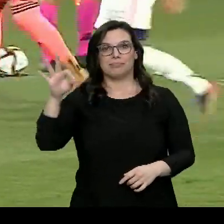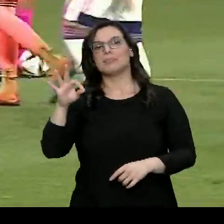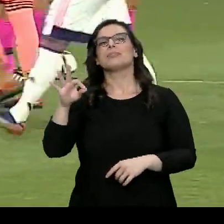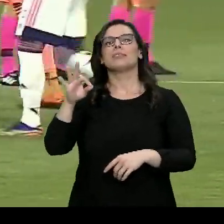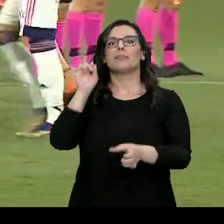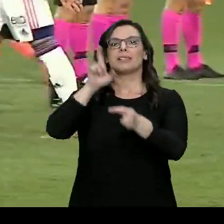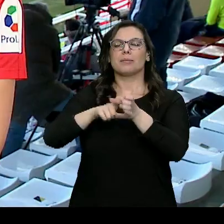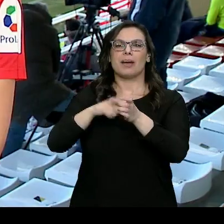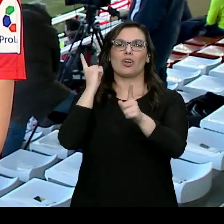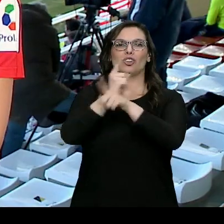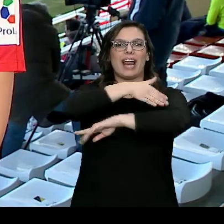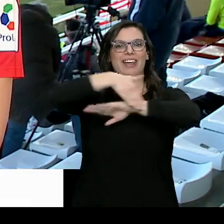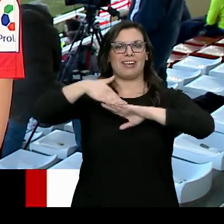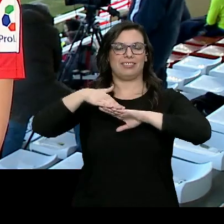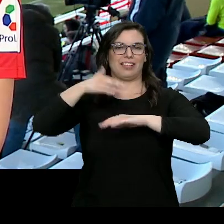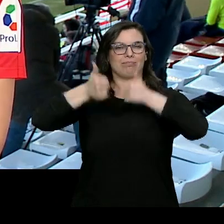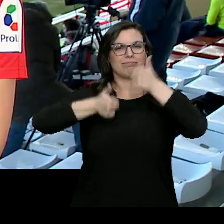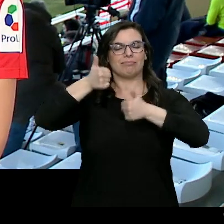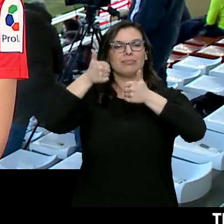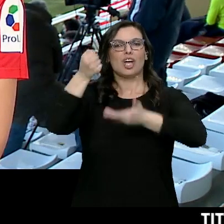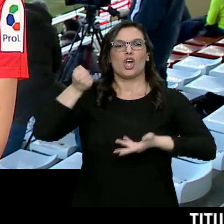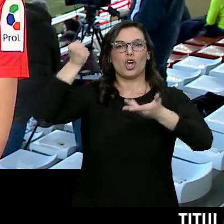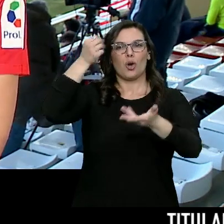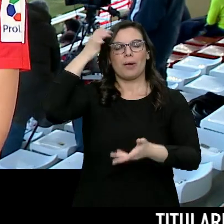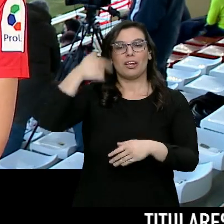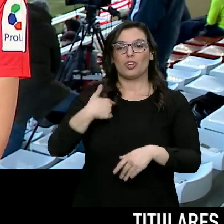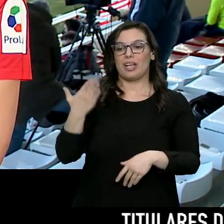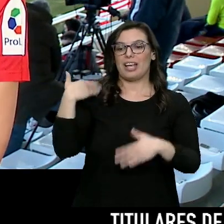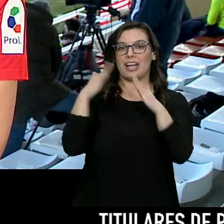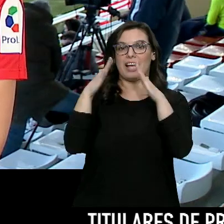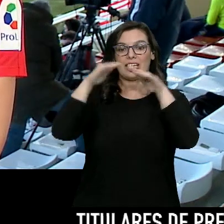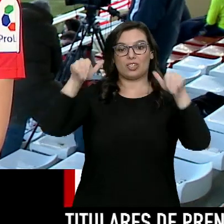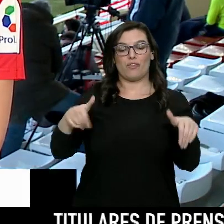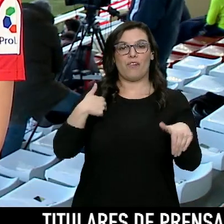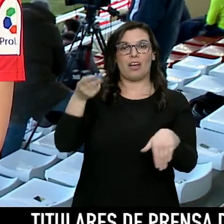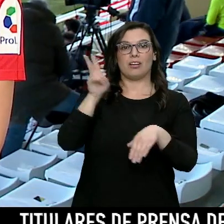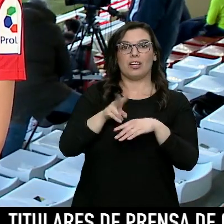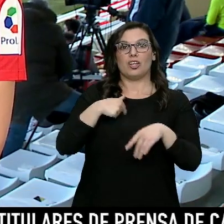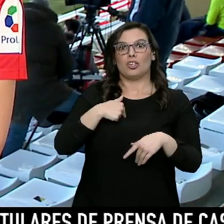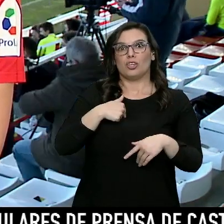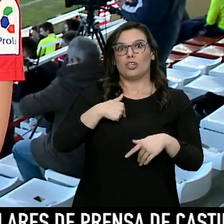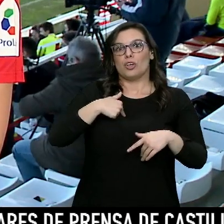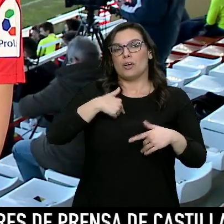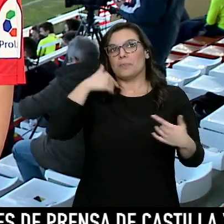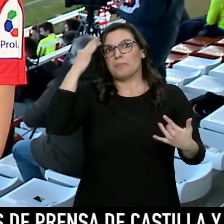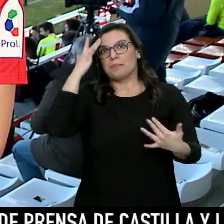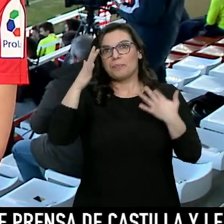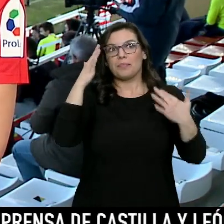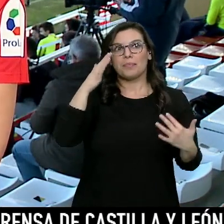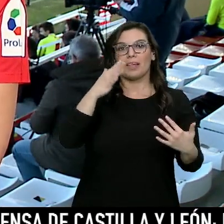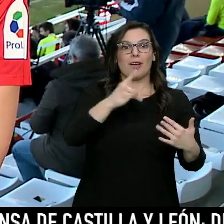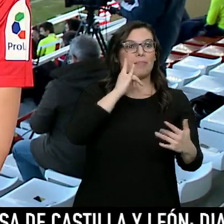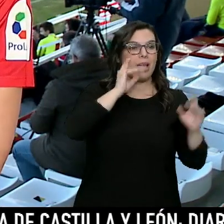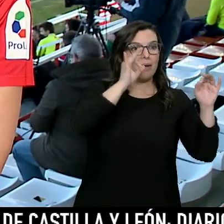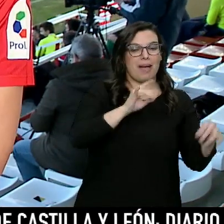de Copa frente al Levante. Ahí estaba en casa, tirado en el sofá, esperando porque algo podía imaginarme. Tal que colgué, llamé a mi